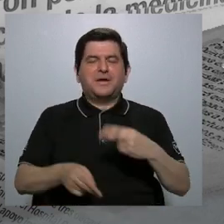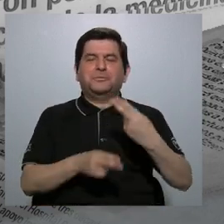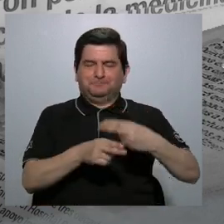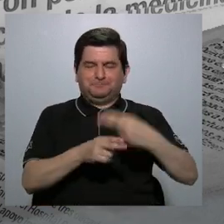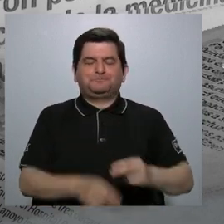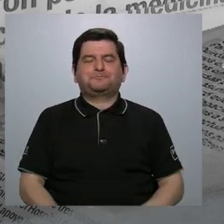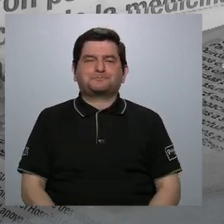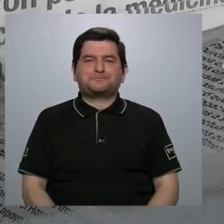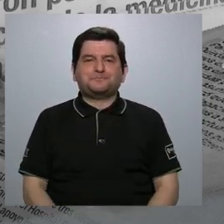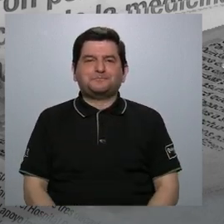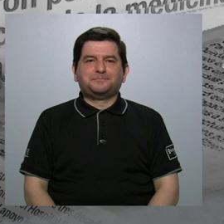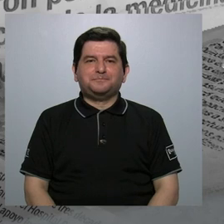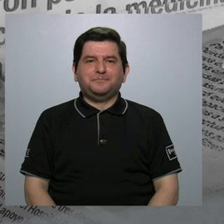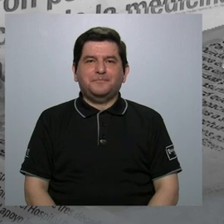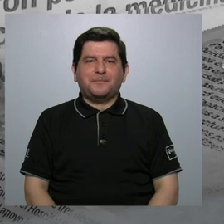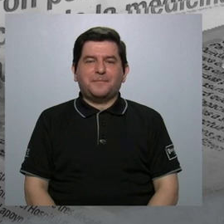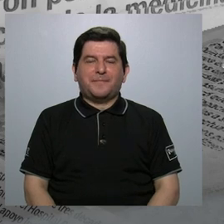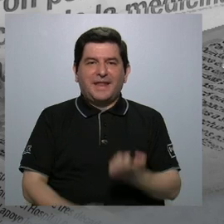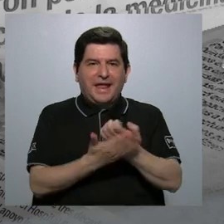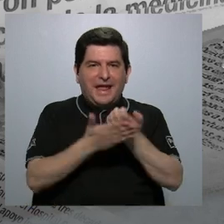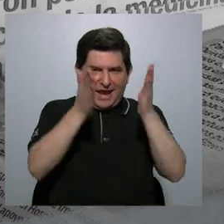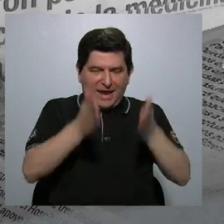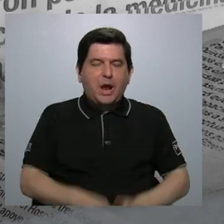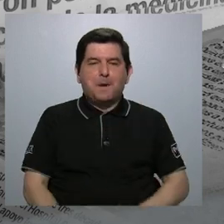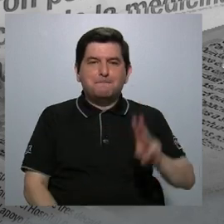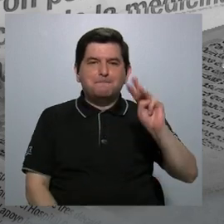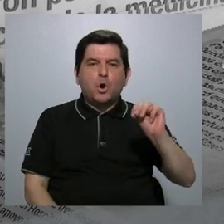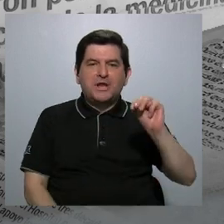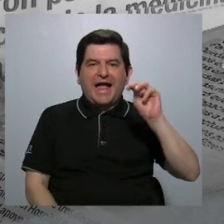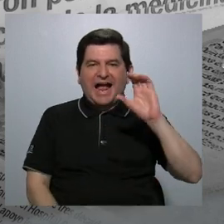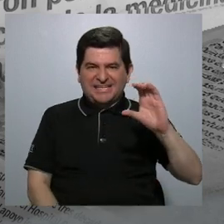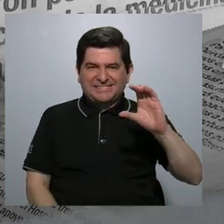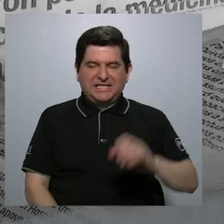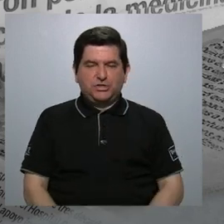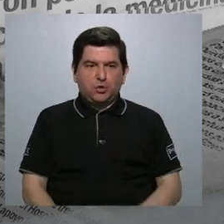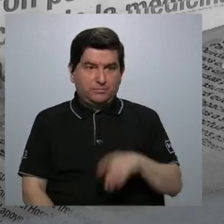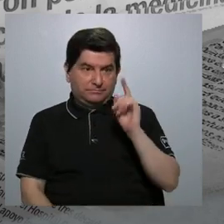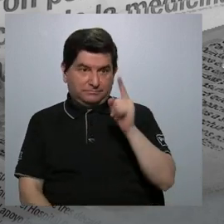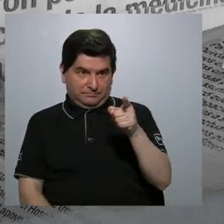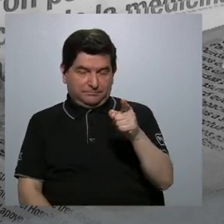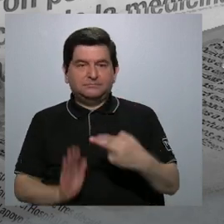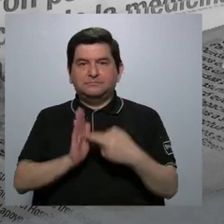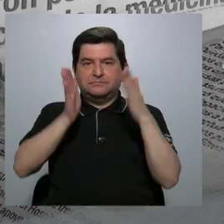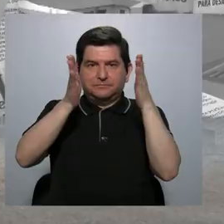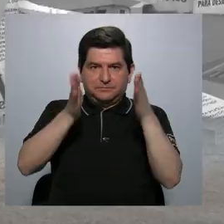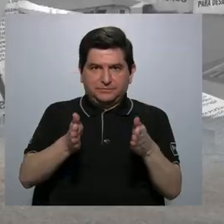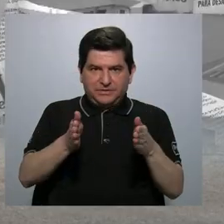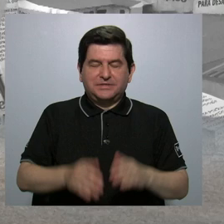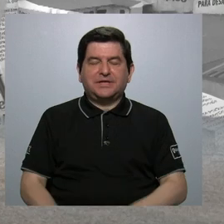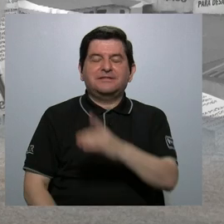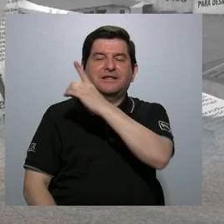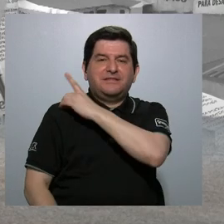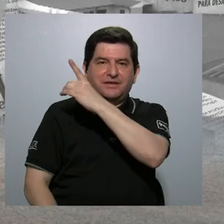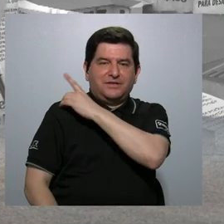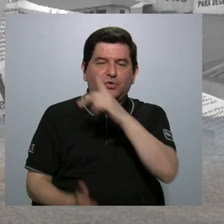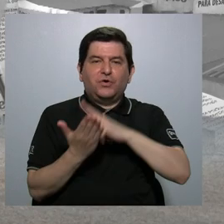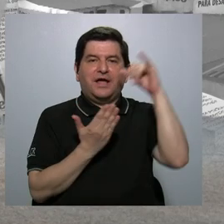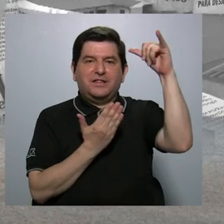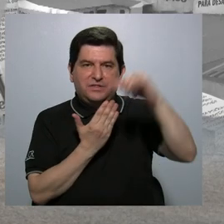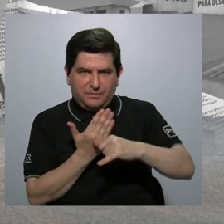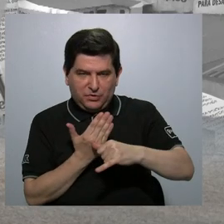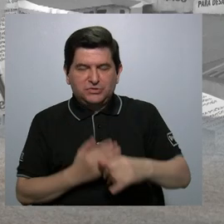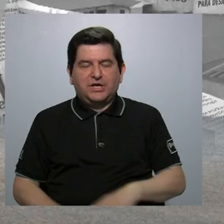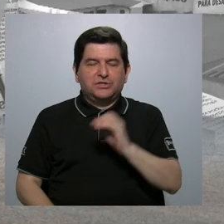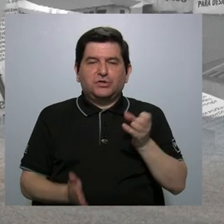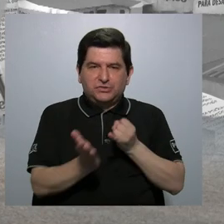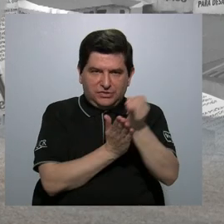ella. Tenemos a la economista Mónica Castillo, ella es la directora de proyectos